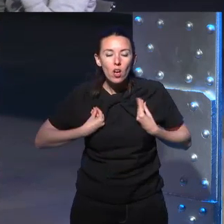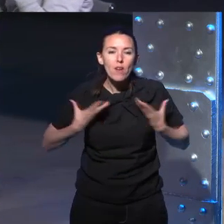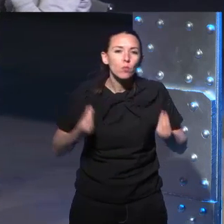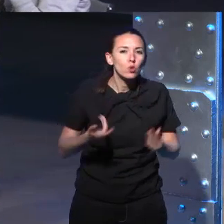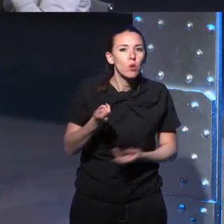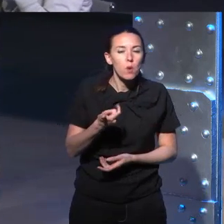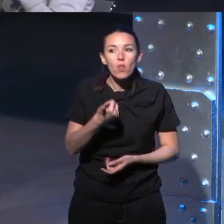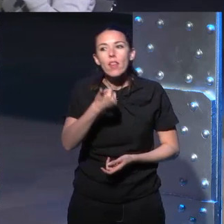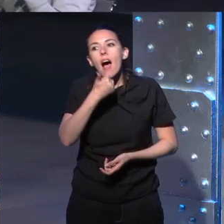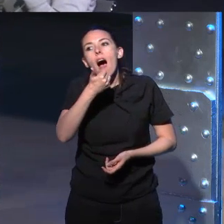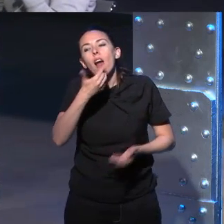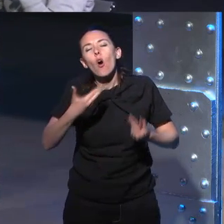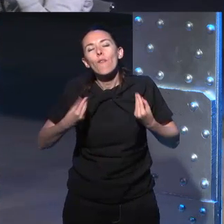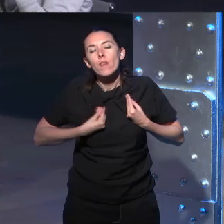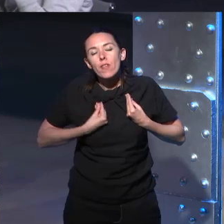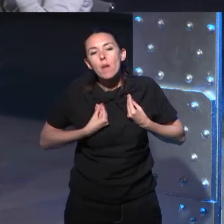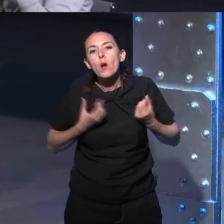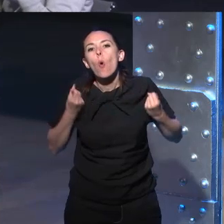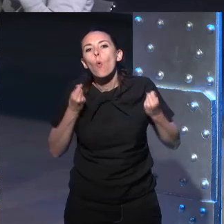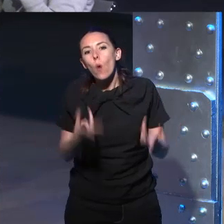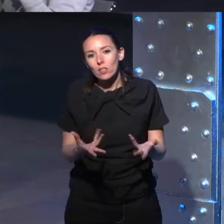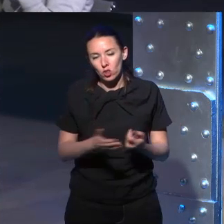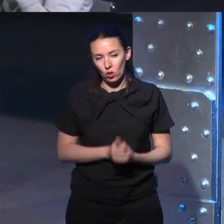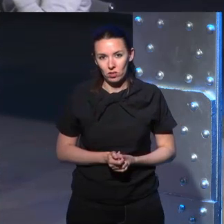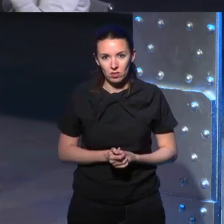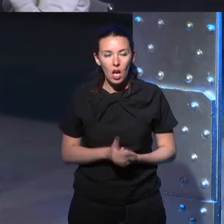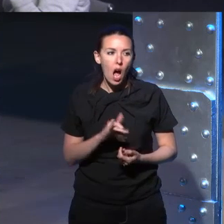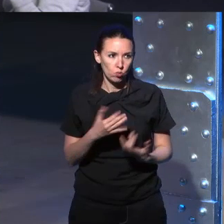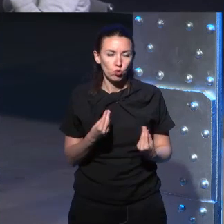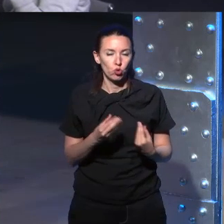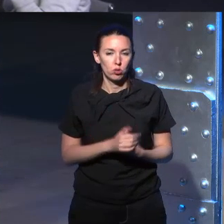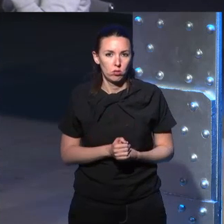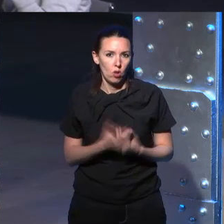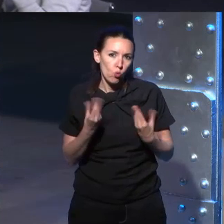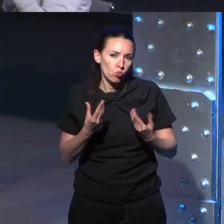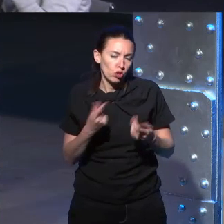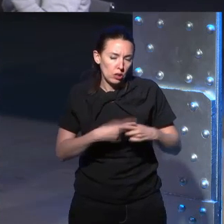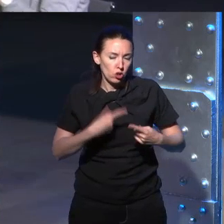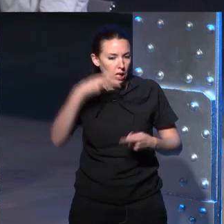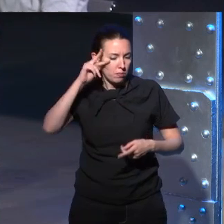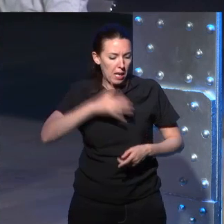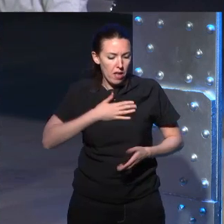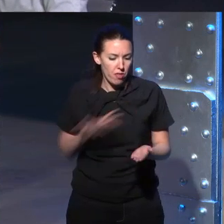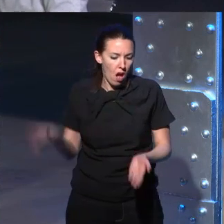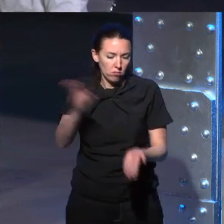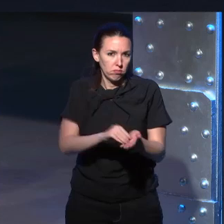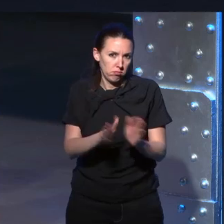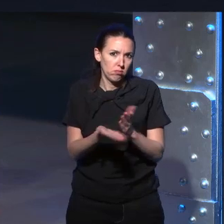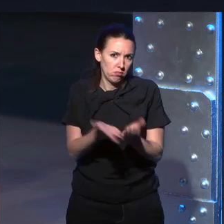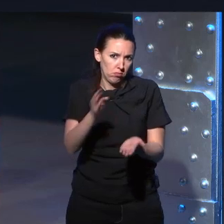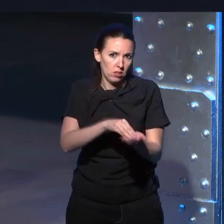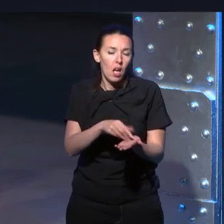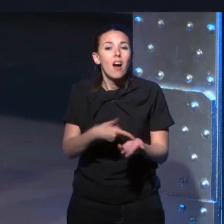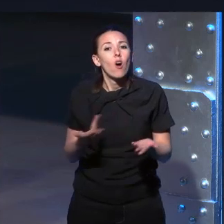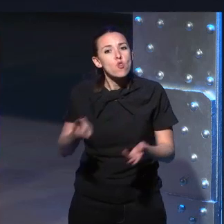algo vivencial, pero ¿cuánto hay de 5 en Guillermo Reaga? Hay mucho, hay muchas cosas vivenciales. Lo que pasa es